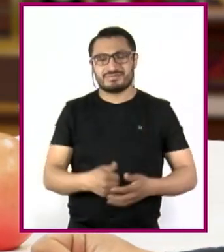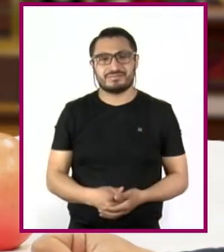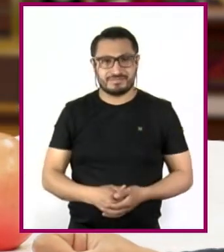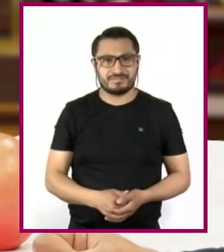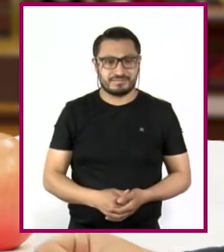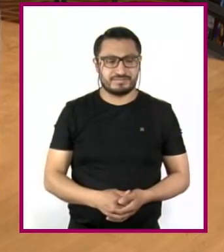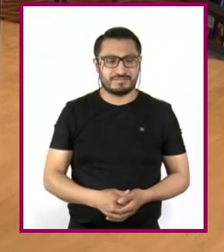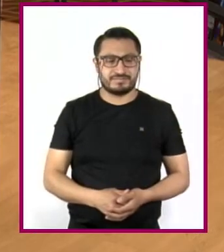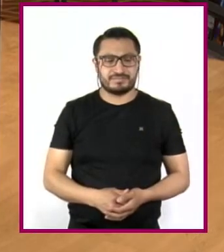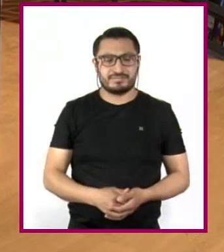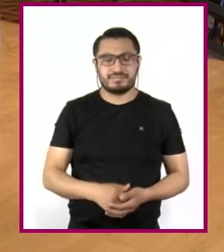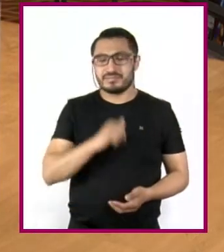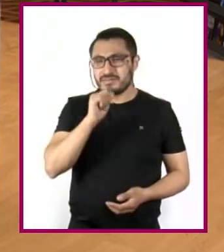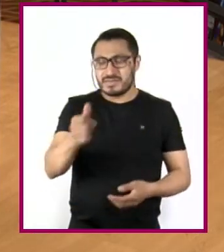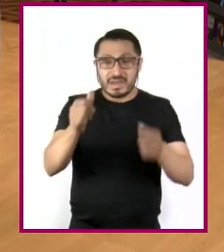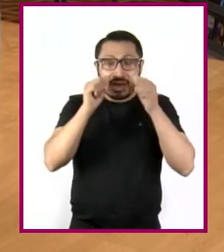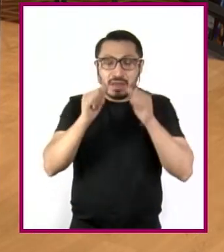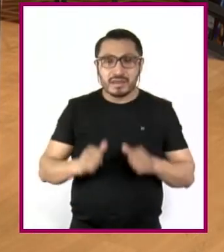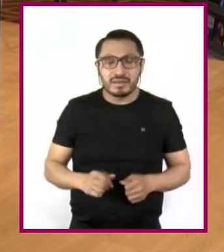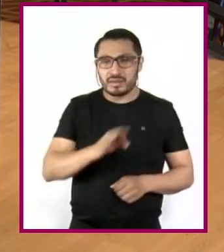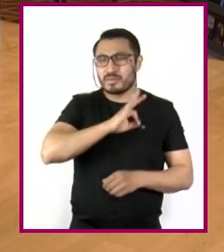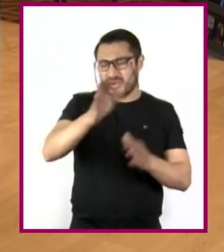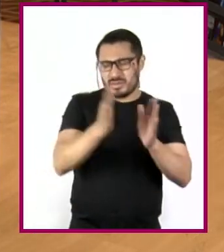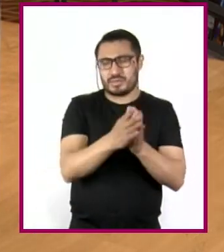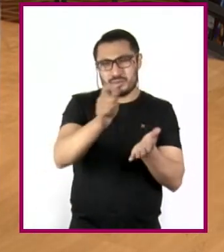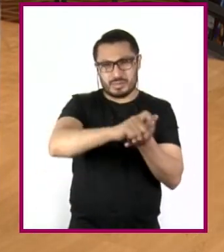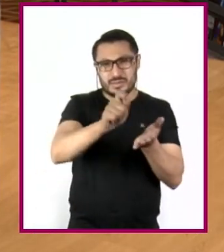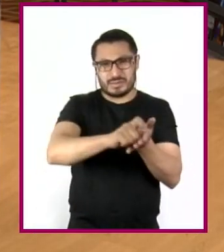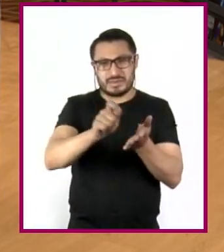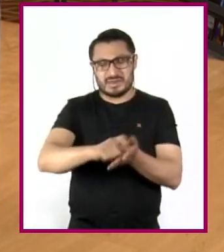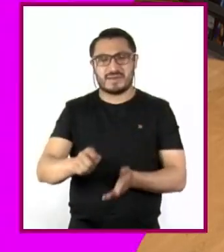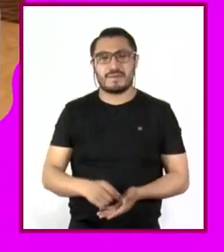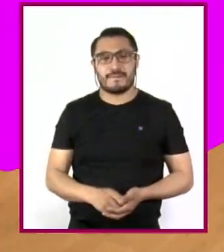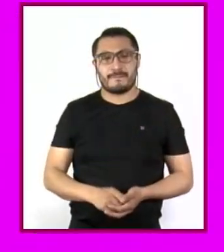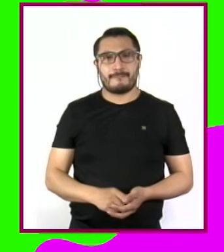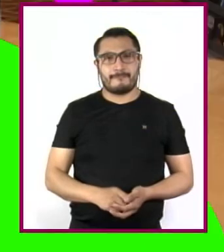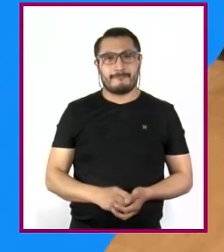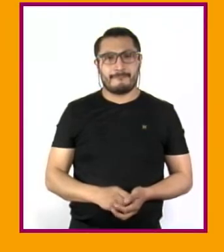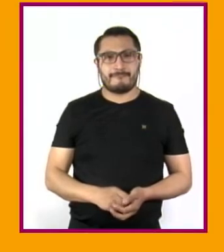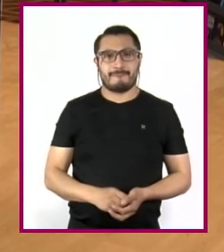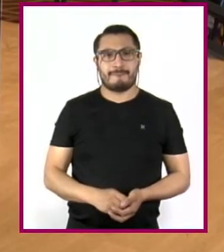viene a atendernos. ¿Nos pueden tomar la orden?